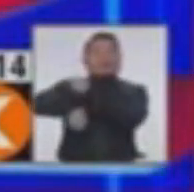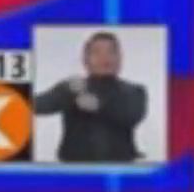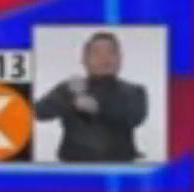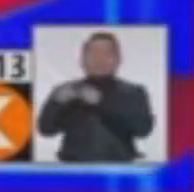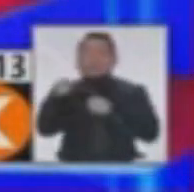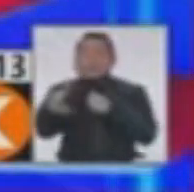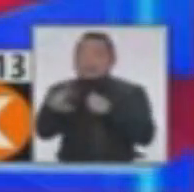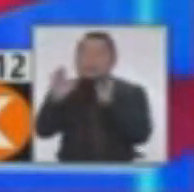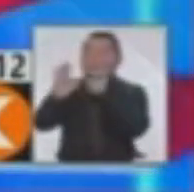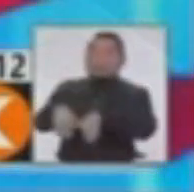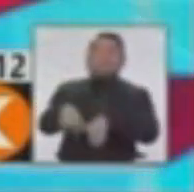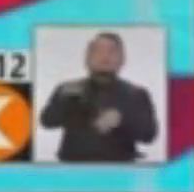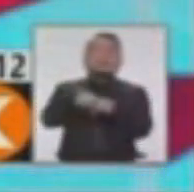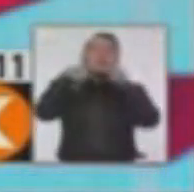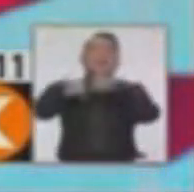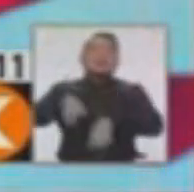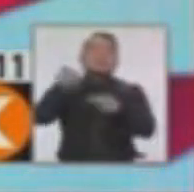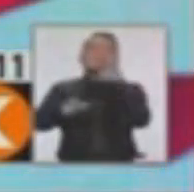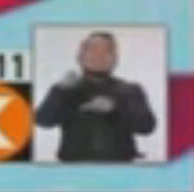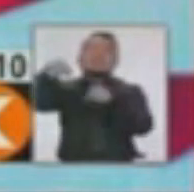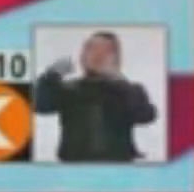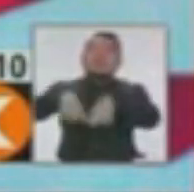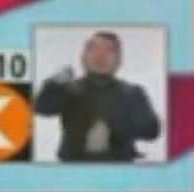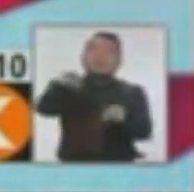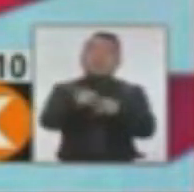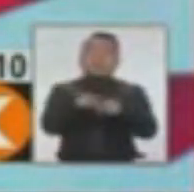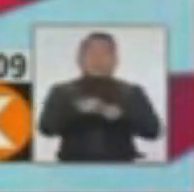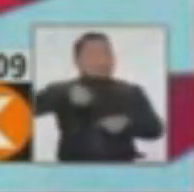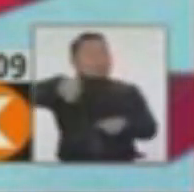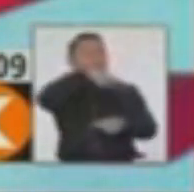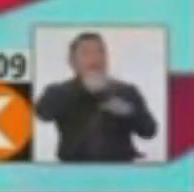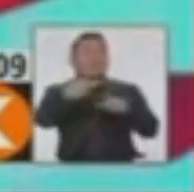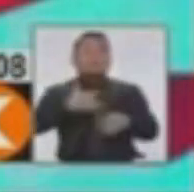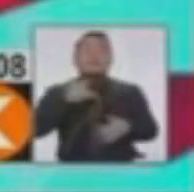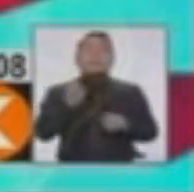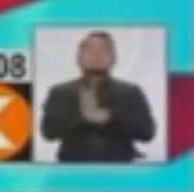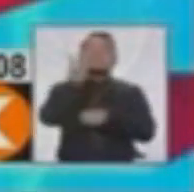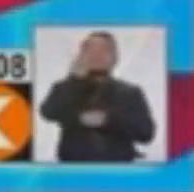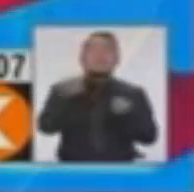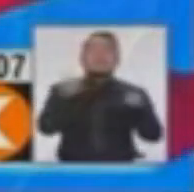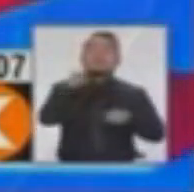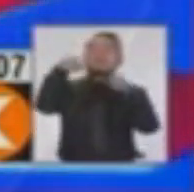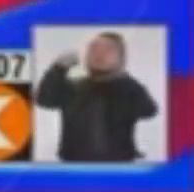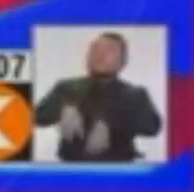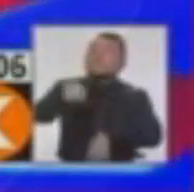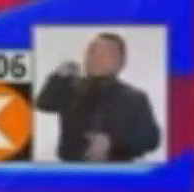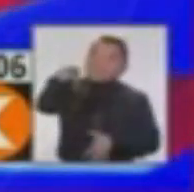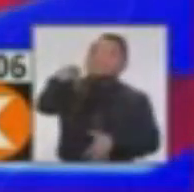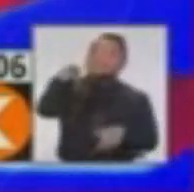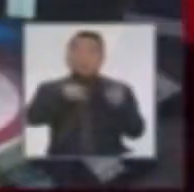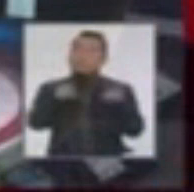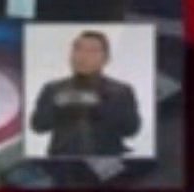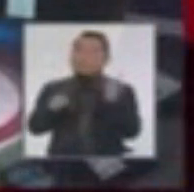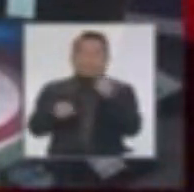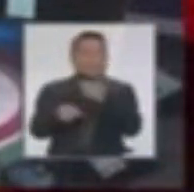no recuerdan el audio de Keiko diciendo de que este proyecto es bueno para el país, pero como no es nuestro, vamos a trabarlo? Y cuando seamos